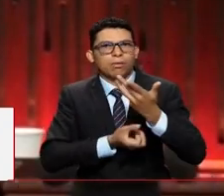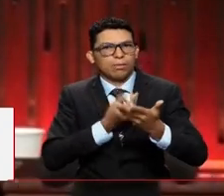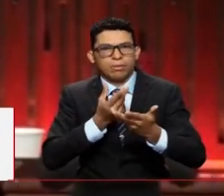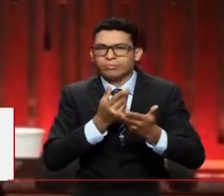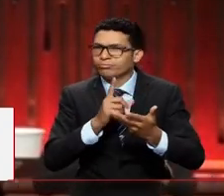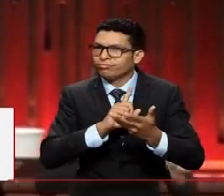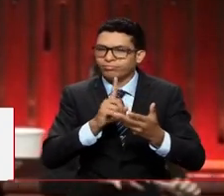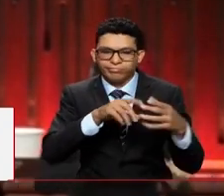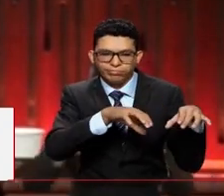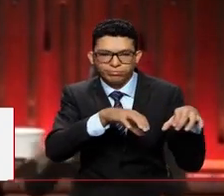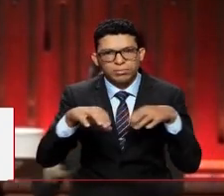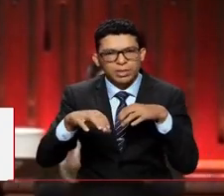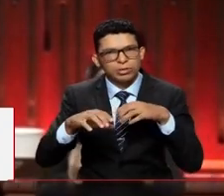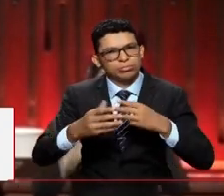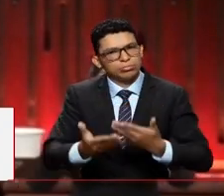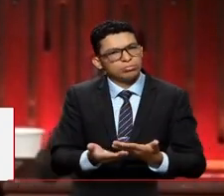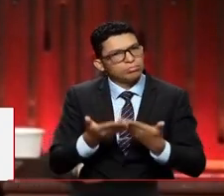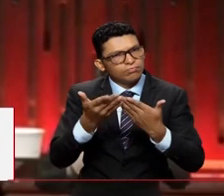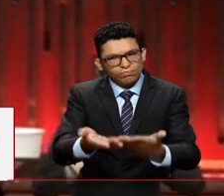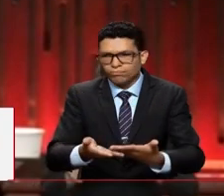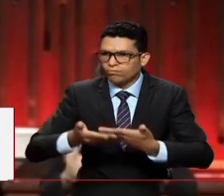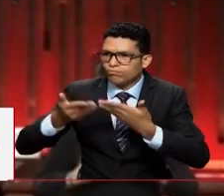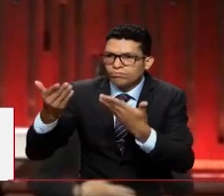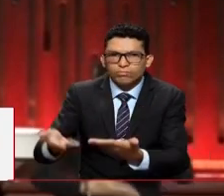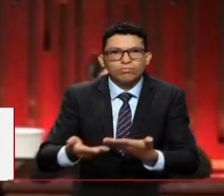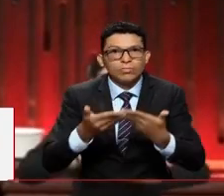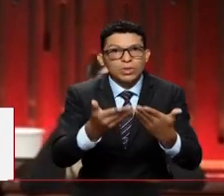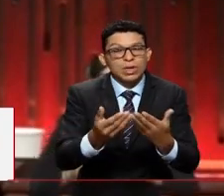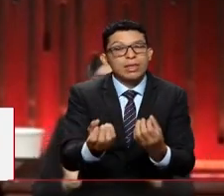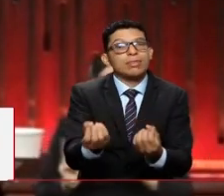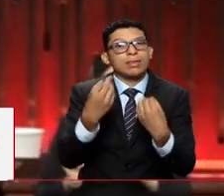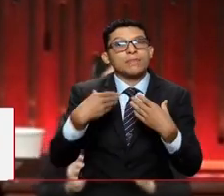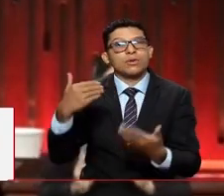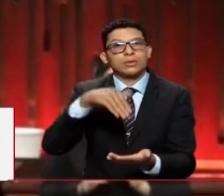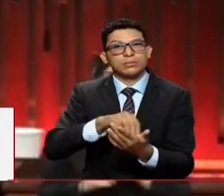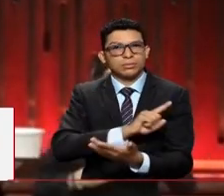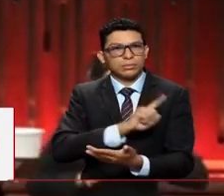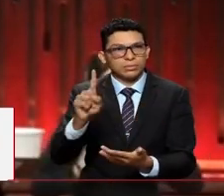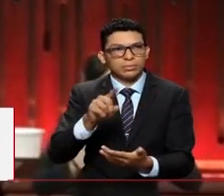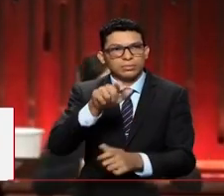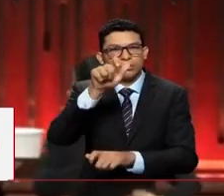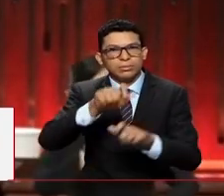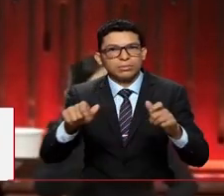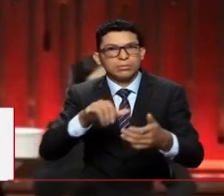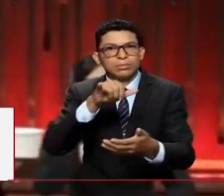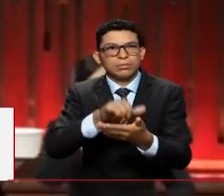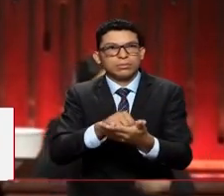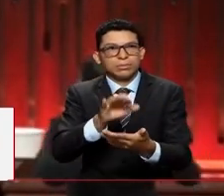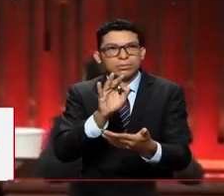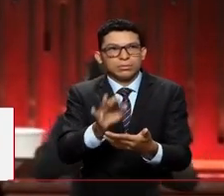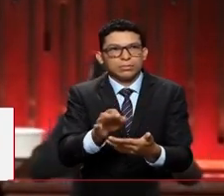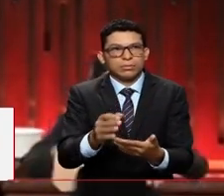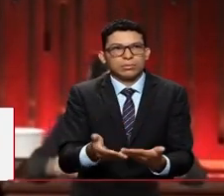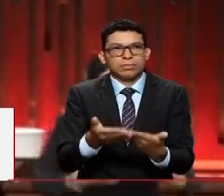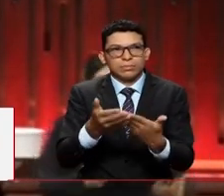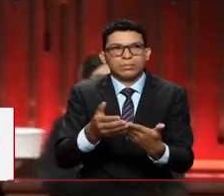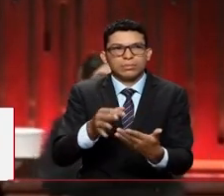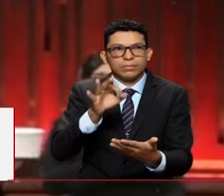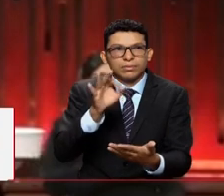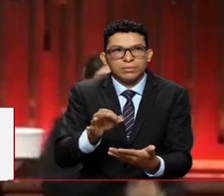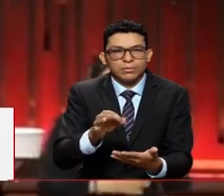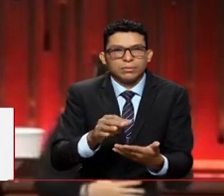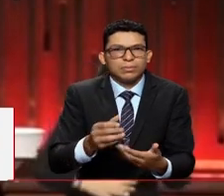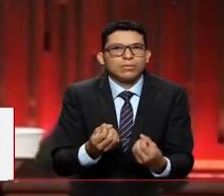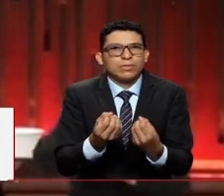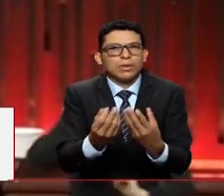con gestos sin esperar nada a cambio la generosidad se expresa para buscar dar oportunidades a quienes no la han tenido para compartir una visión de